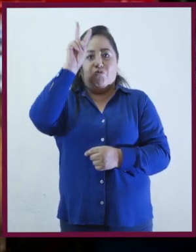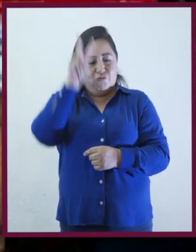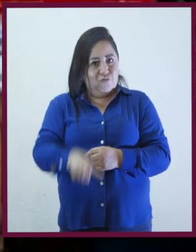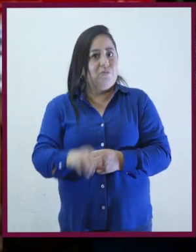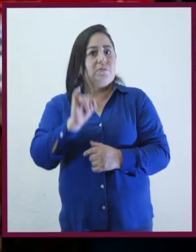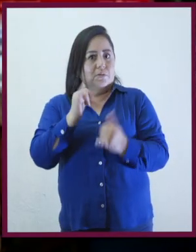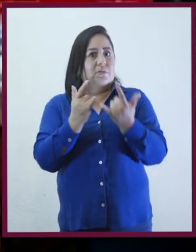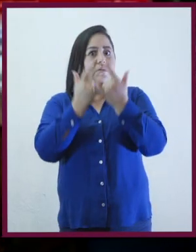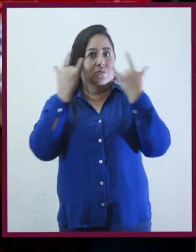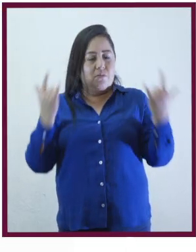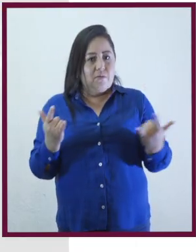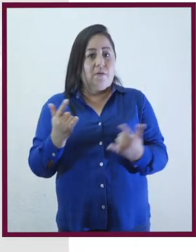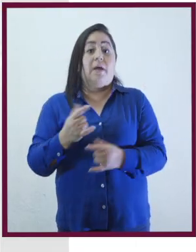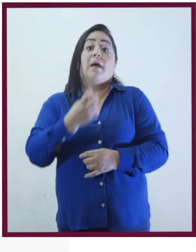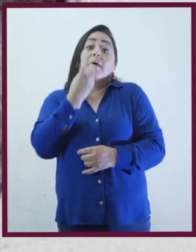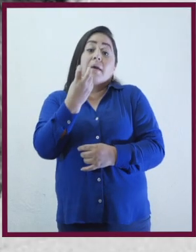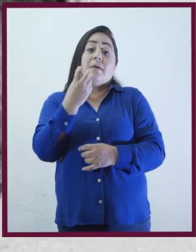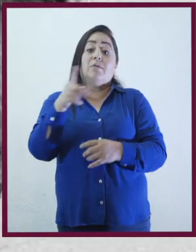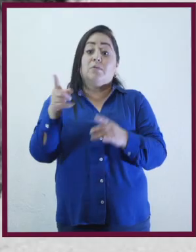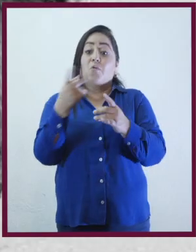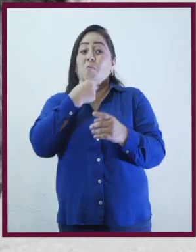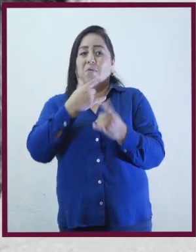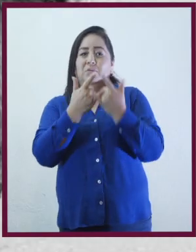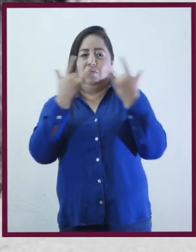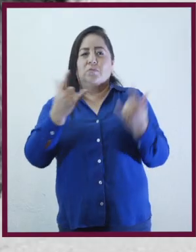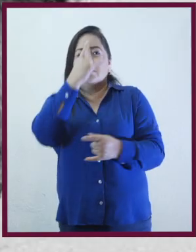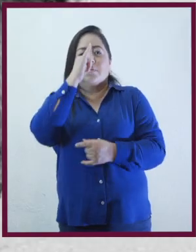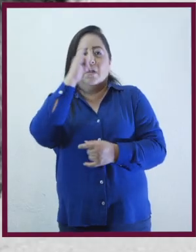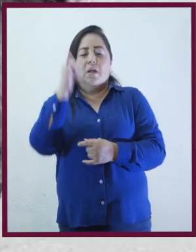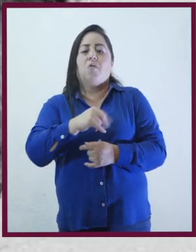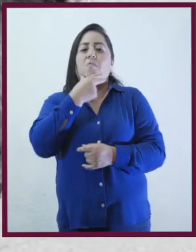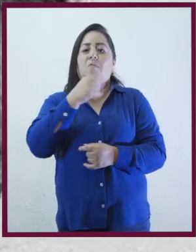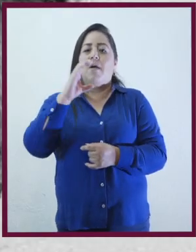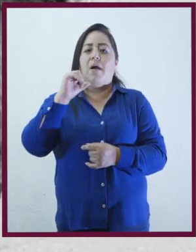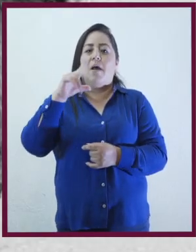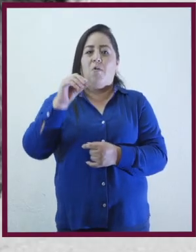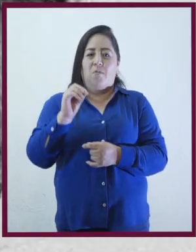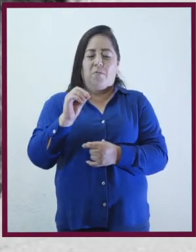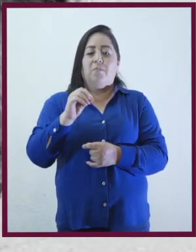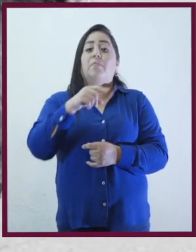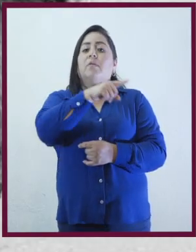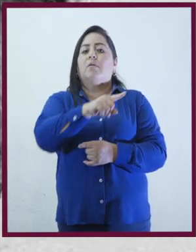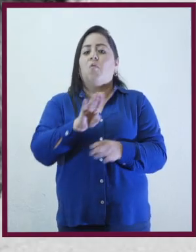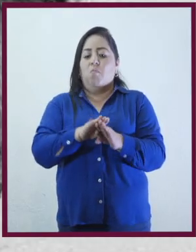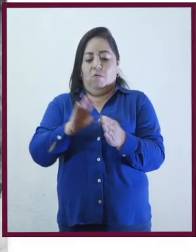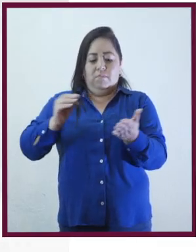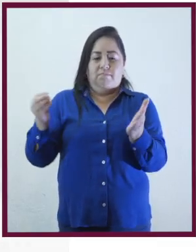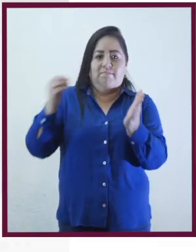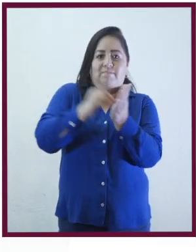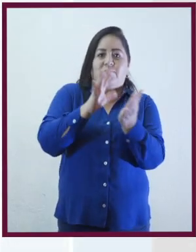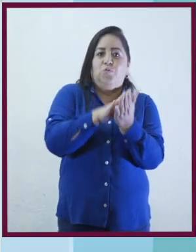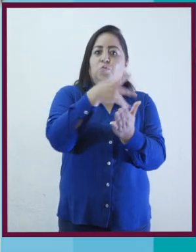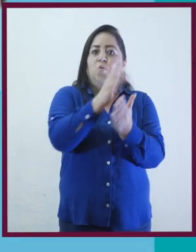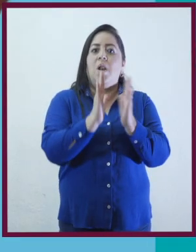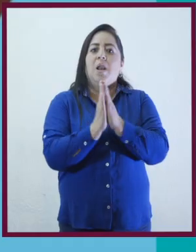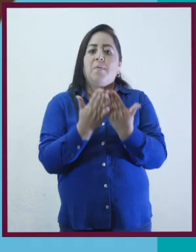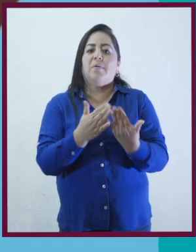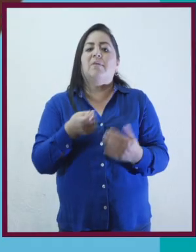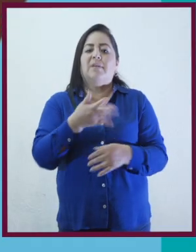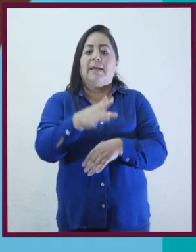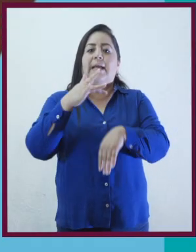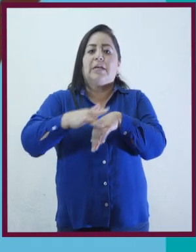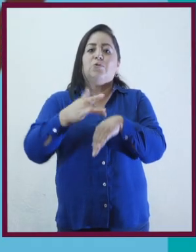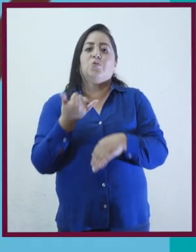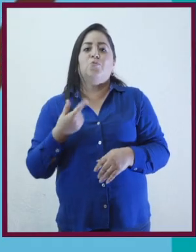sucedió realmente. De hecho, un historiador italiano llamado Carlo Ginzburg lo documentó en su libro El queso y